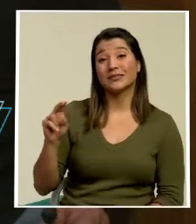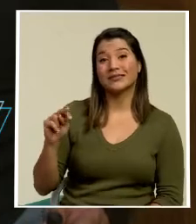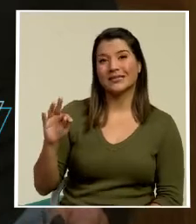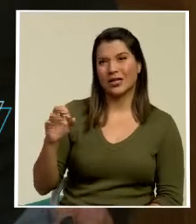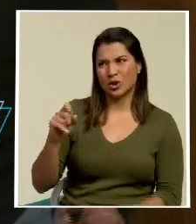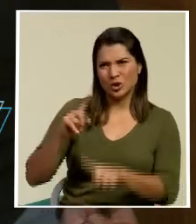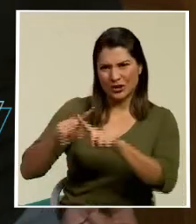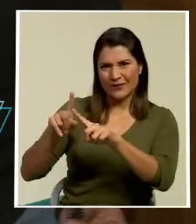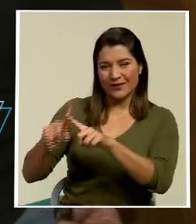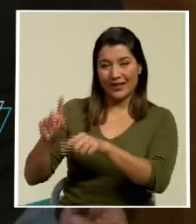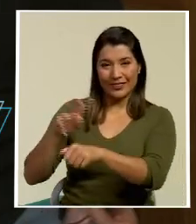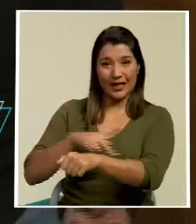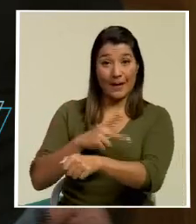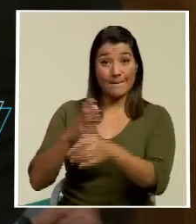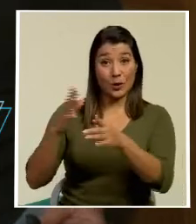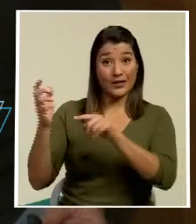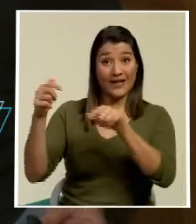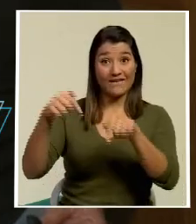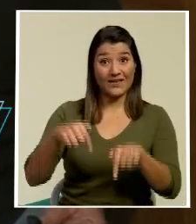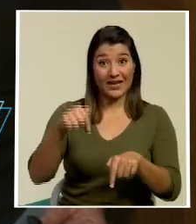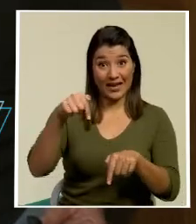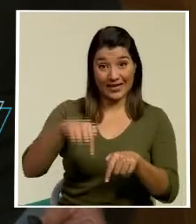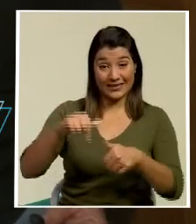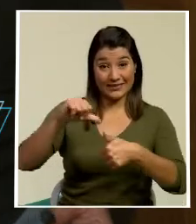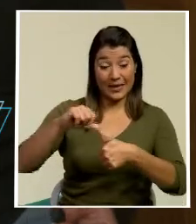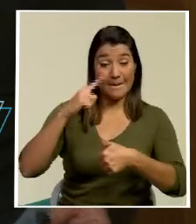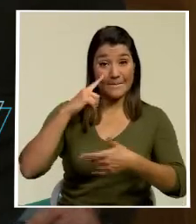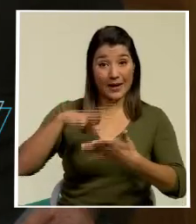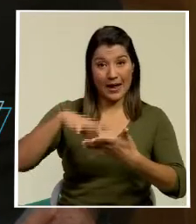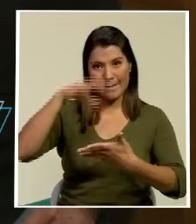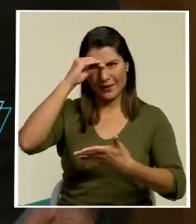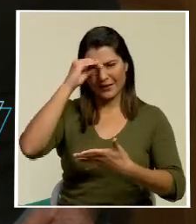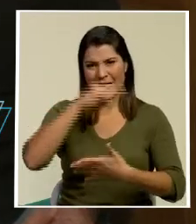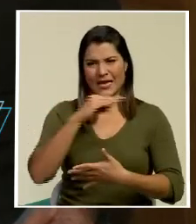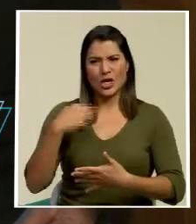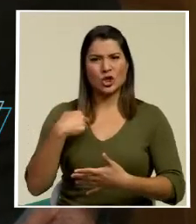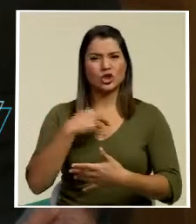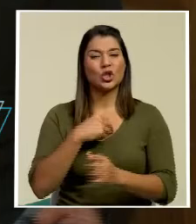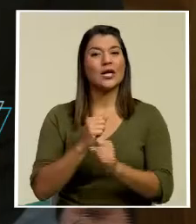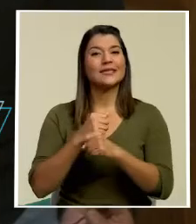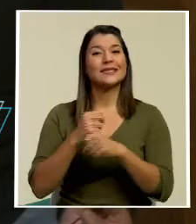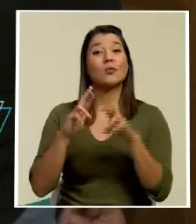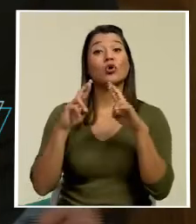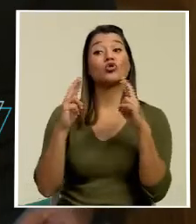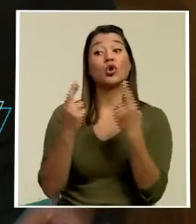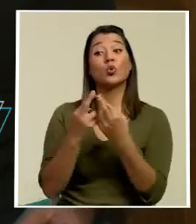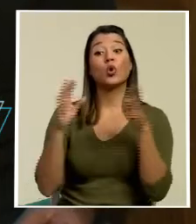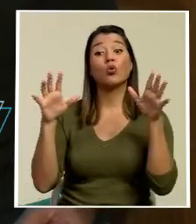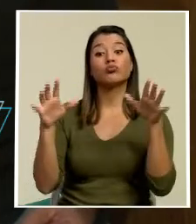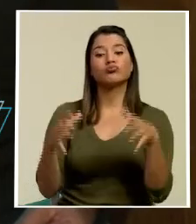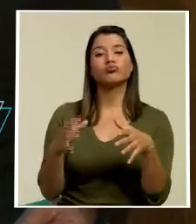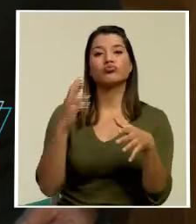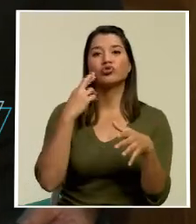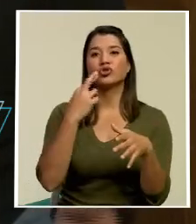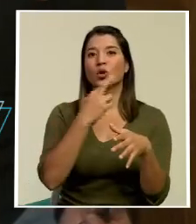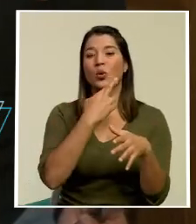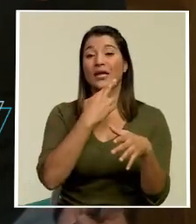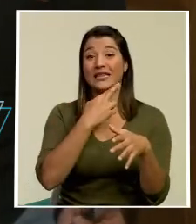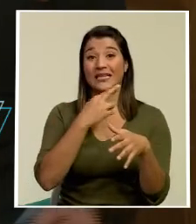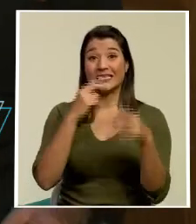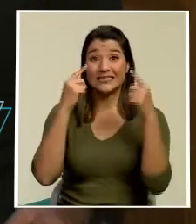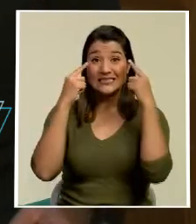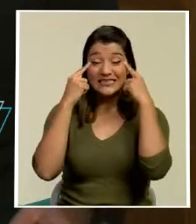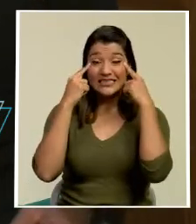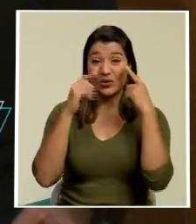hacíamos reuniones en los restaurantes chinos y nos leíamos y